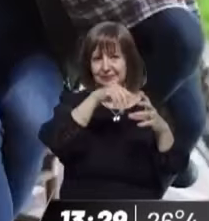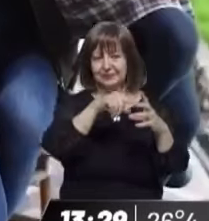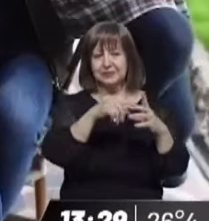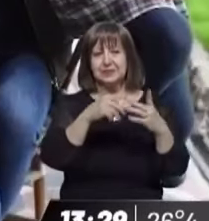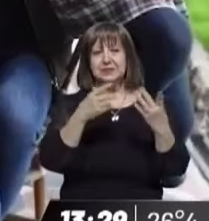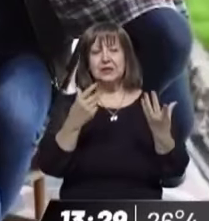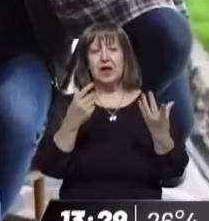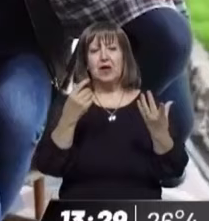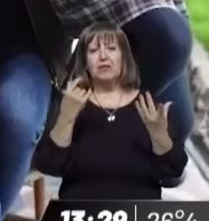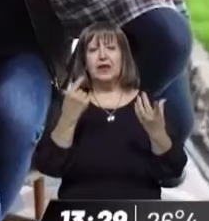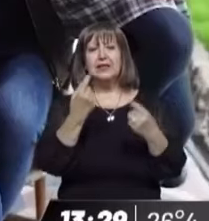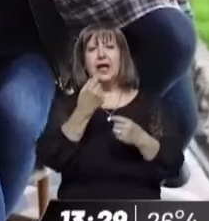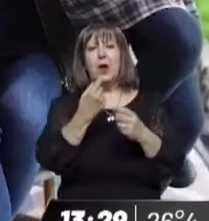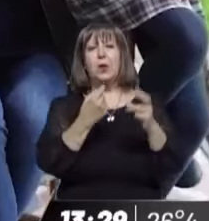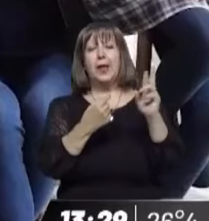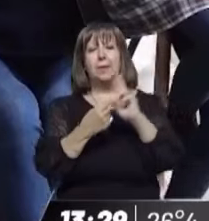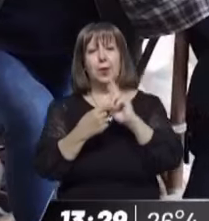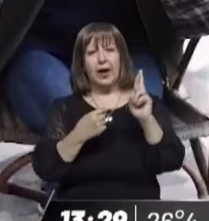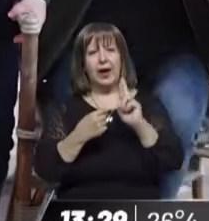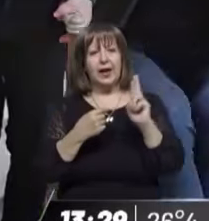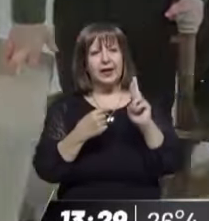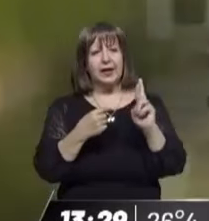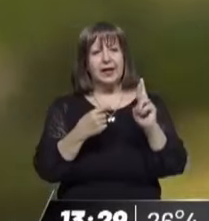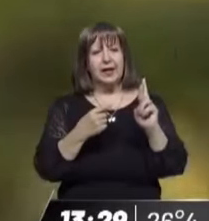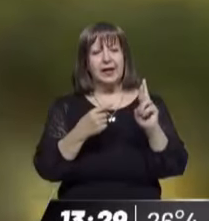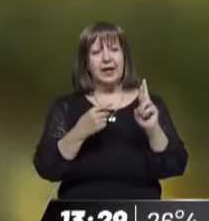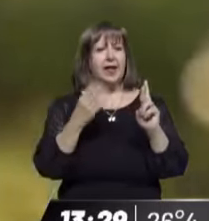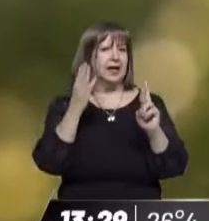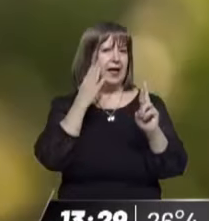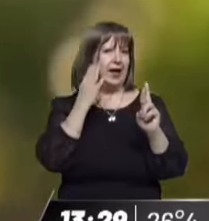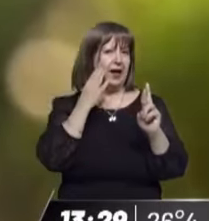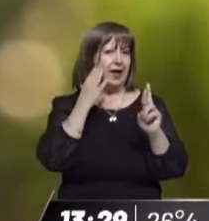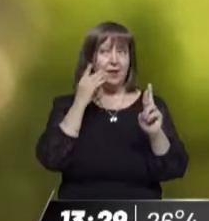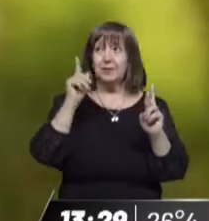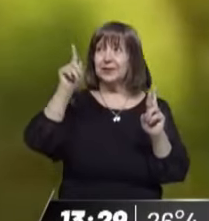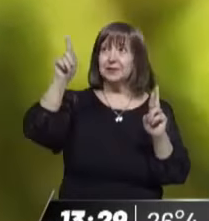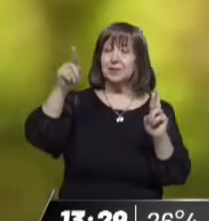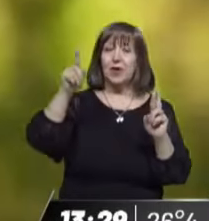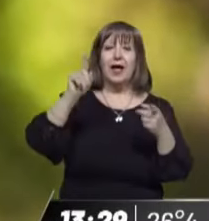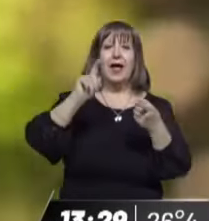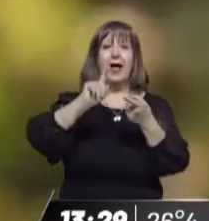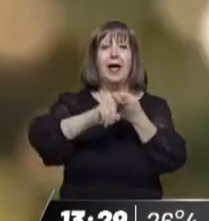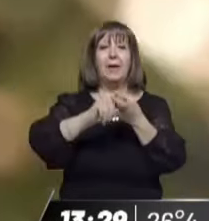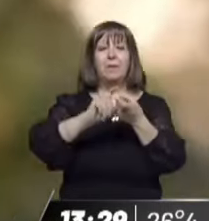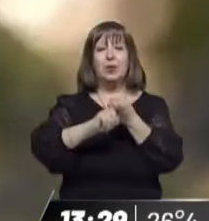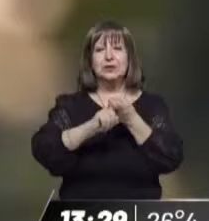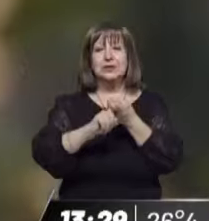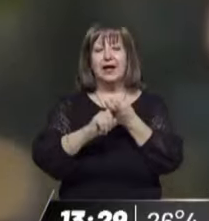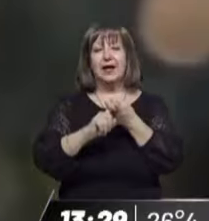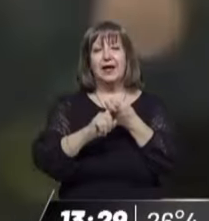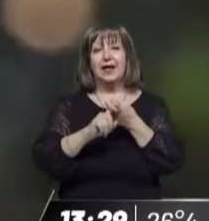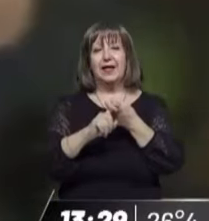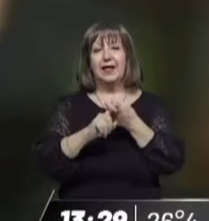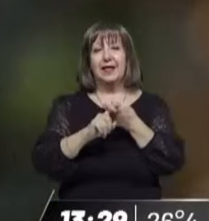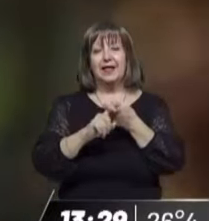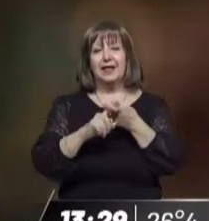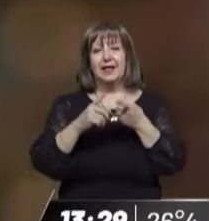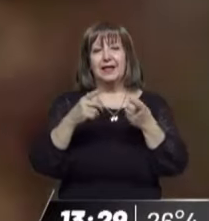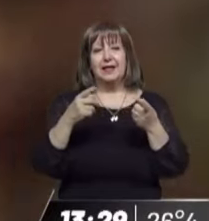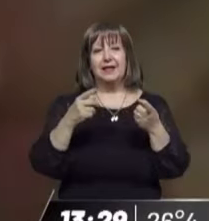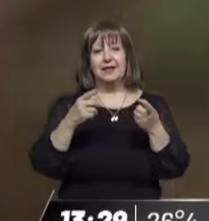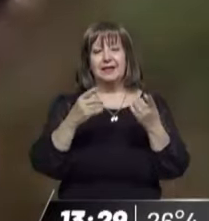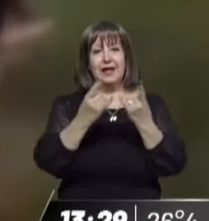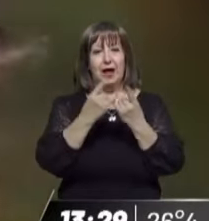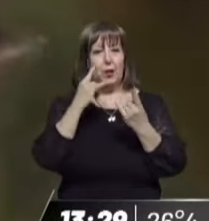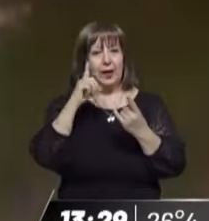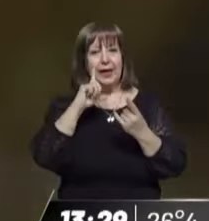Kate Middleton. Kate Middleton es, para quienes no saben, la esposa del príncipe William, que puede llegar a ser